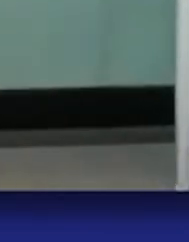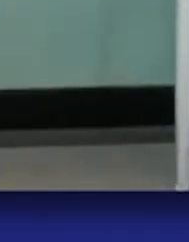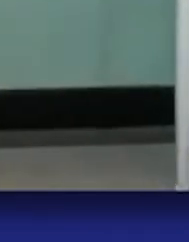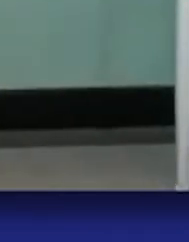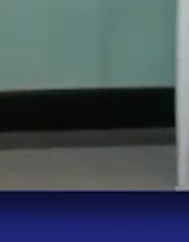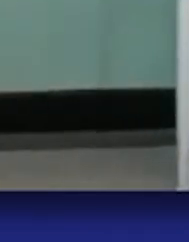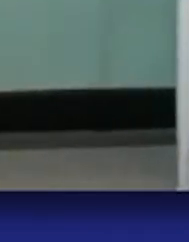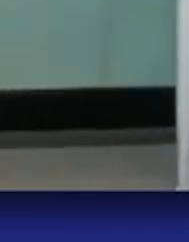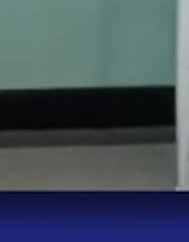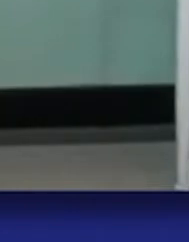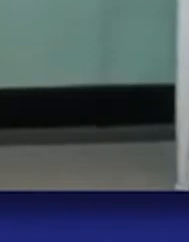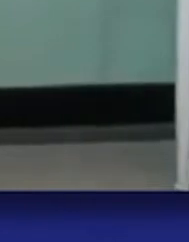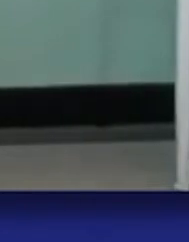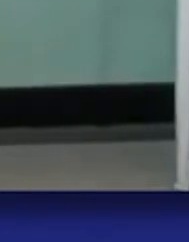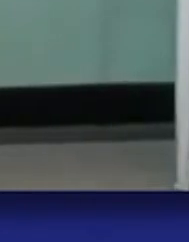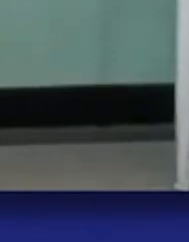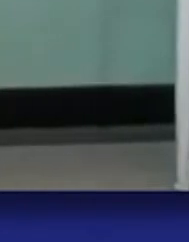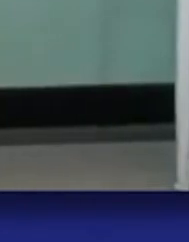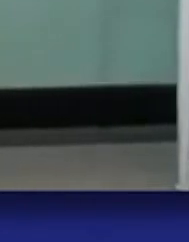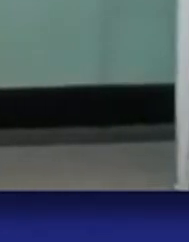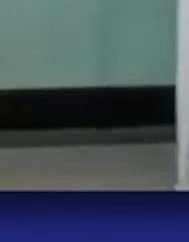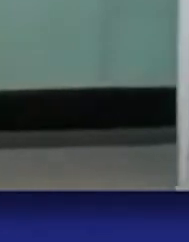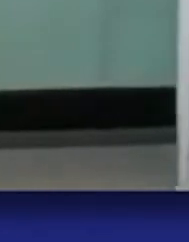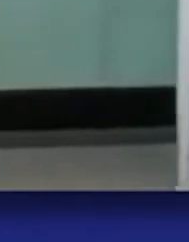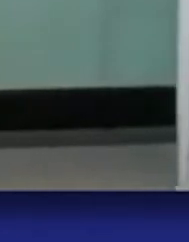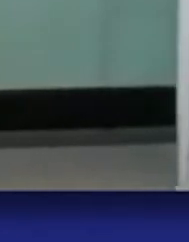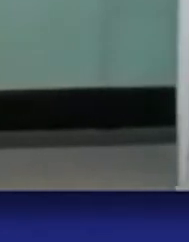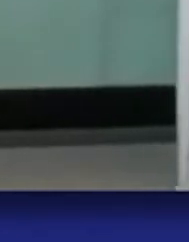un número primo. Vamos a ver un ejemplo que tenemos aquí.